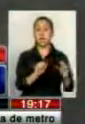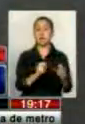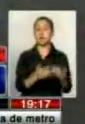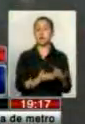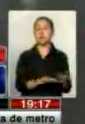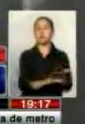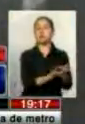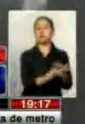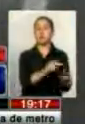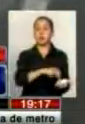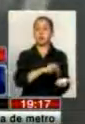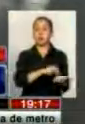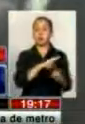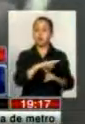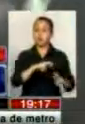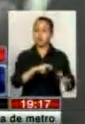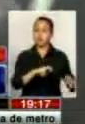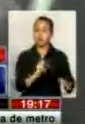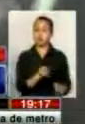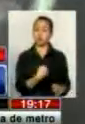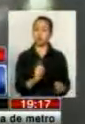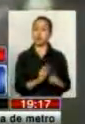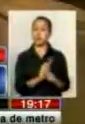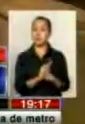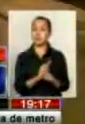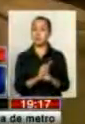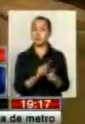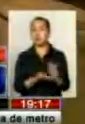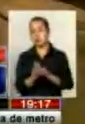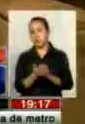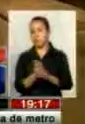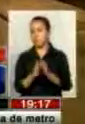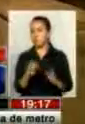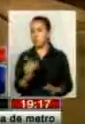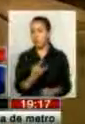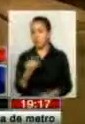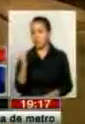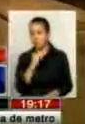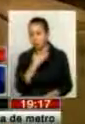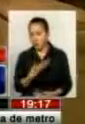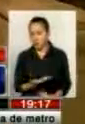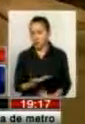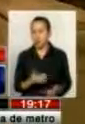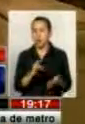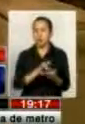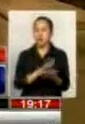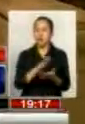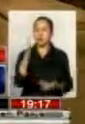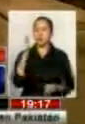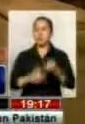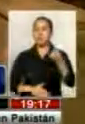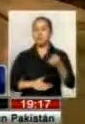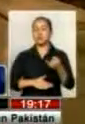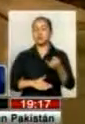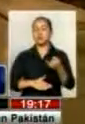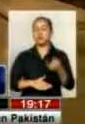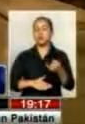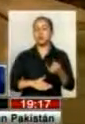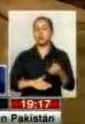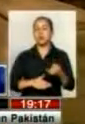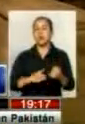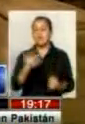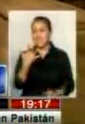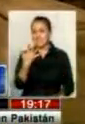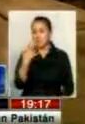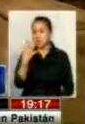parlamentario. Prueba de ello es que estuvimos conversando, por ejemplo, y que es algo urgente en tanto tiene fecha tope para las indicaciones el día